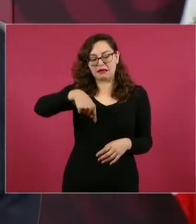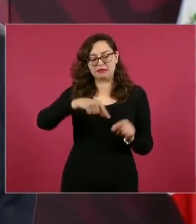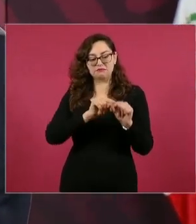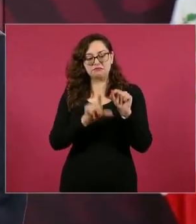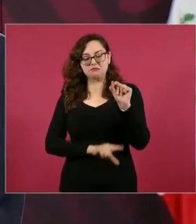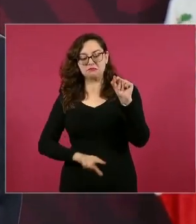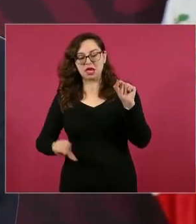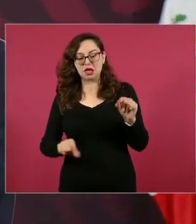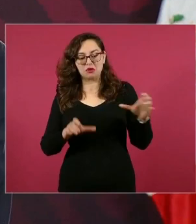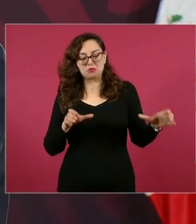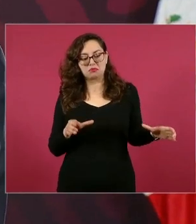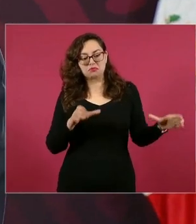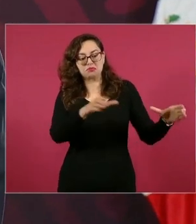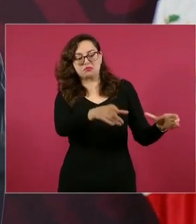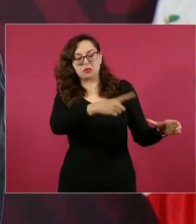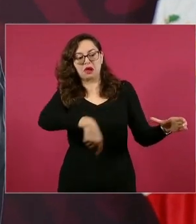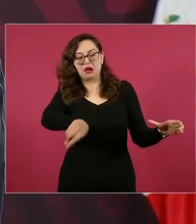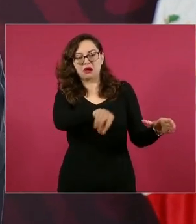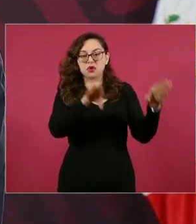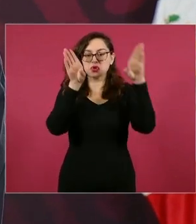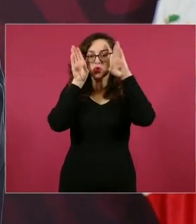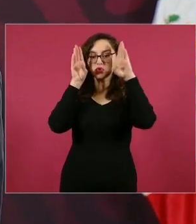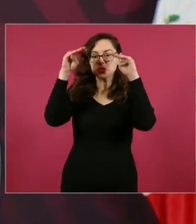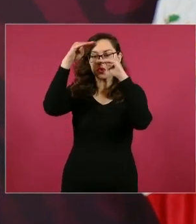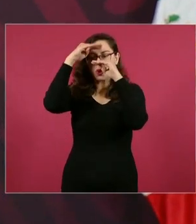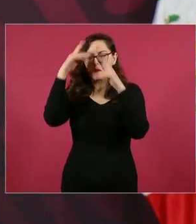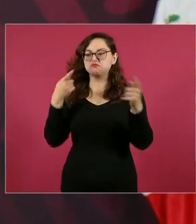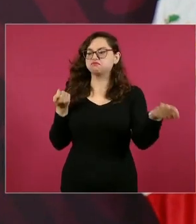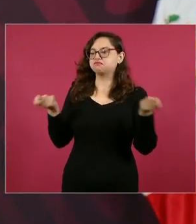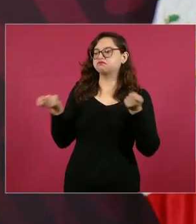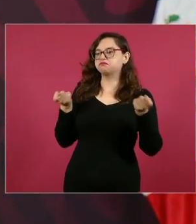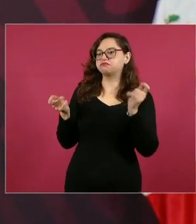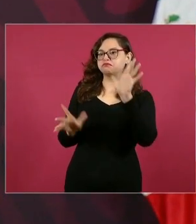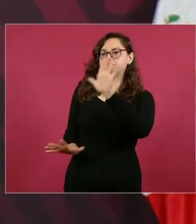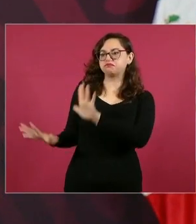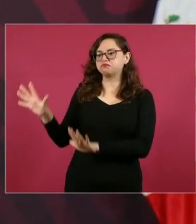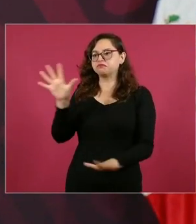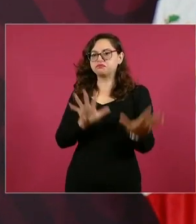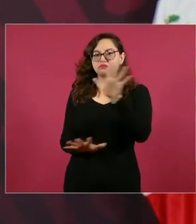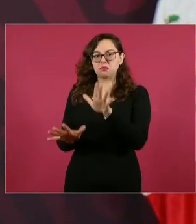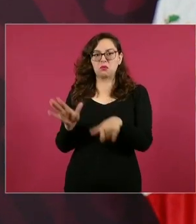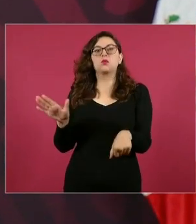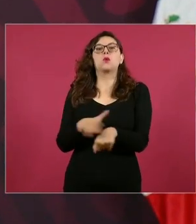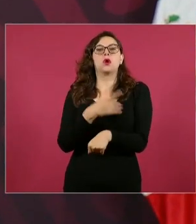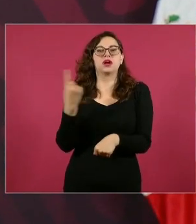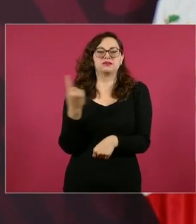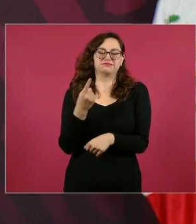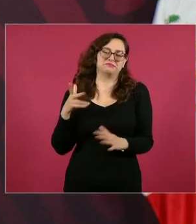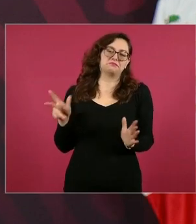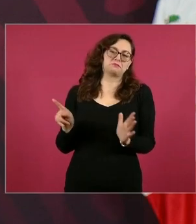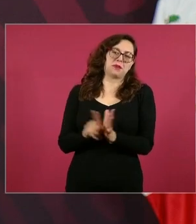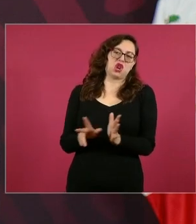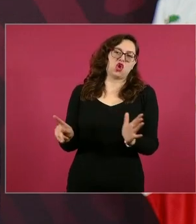México porque controlaban los medios de información sobre todo los periódicos